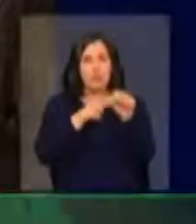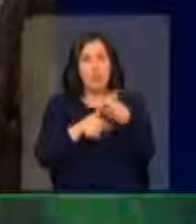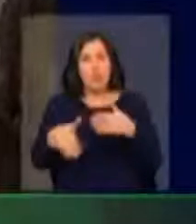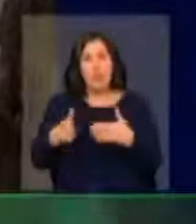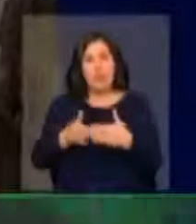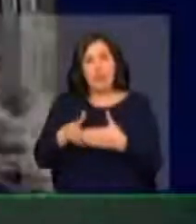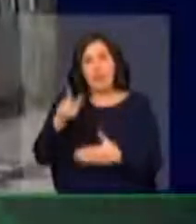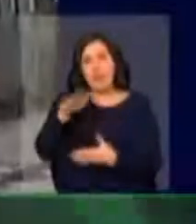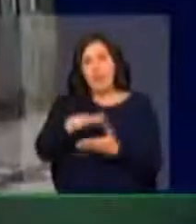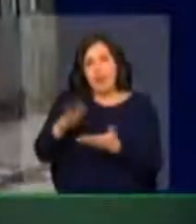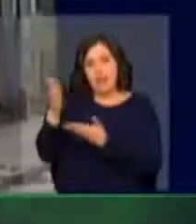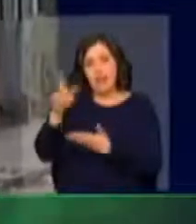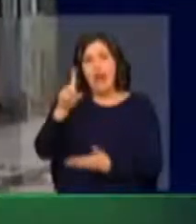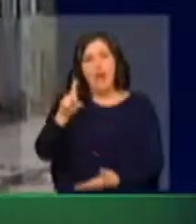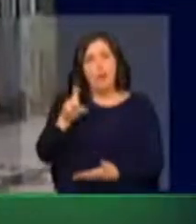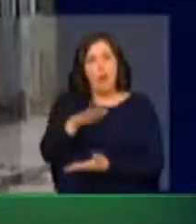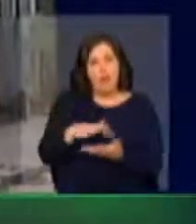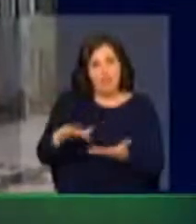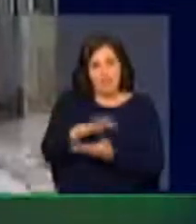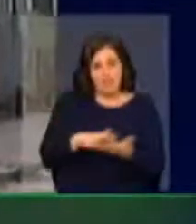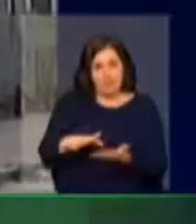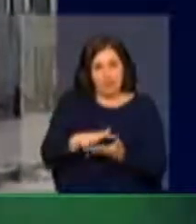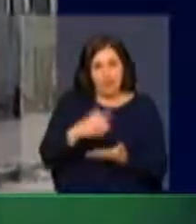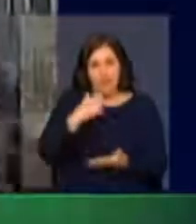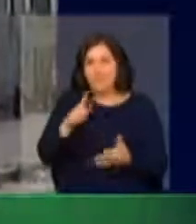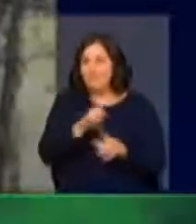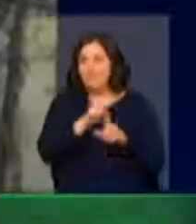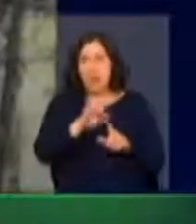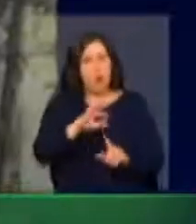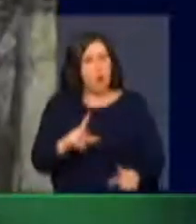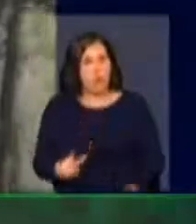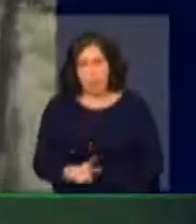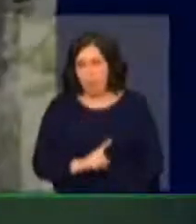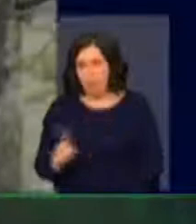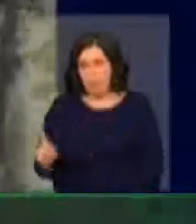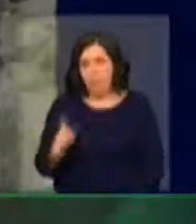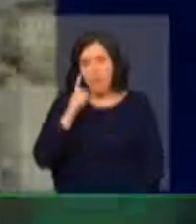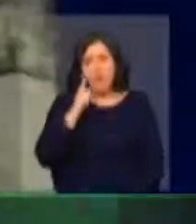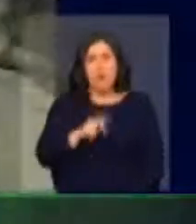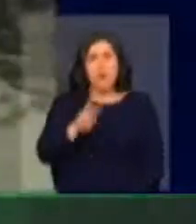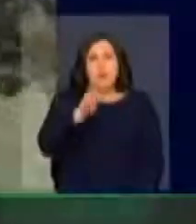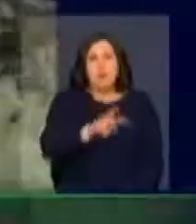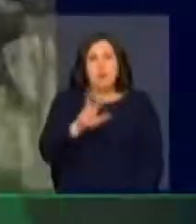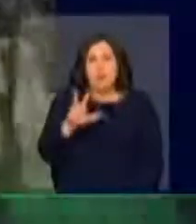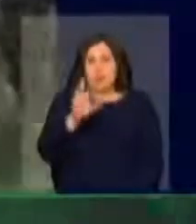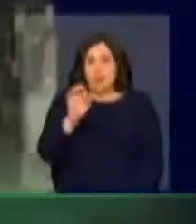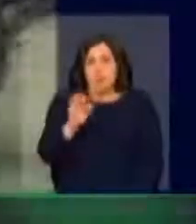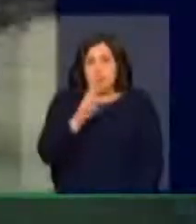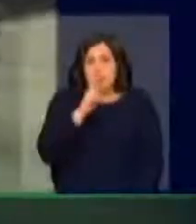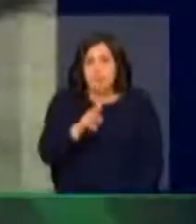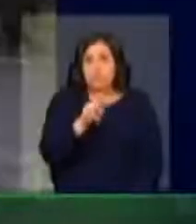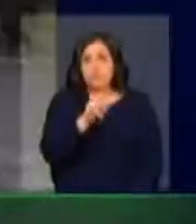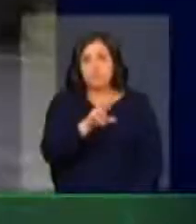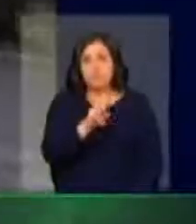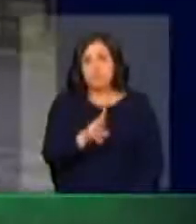en La Guada. Se descartó que hubiera ocurrido en el transcurso de un robo. El 23 de septiembre del 2012, 10 meses después